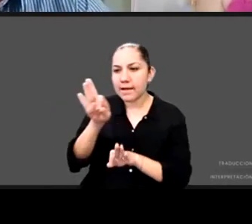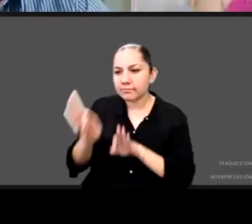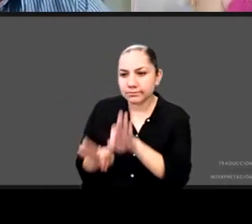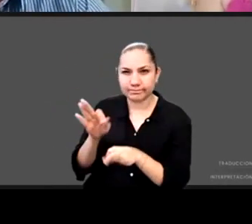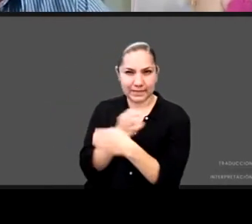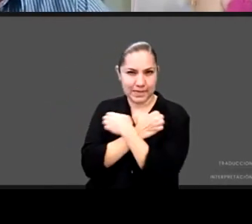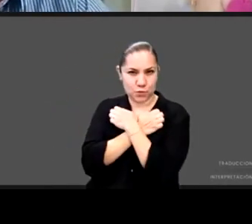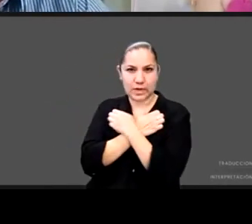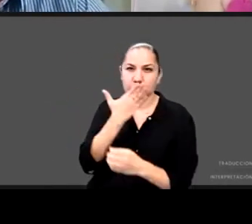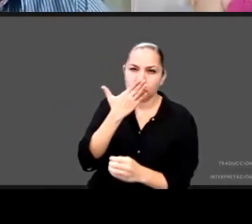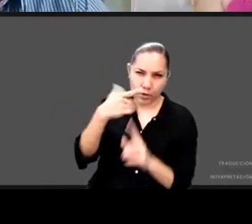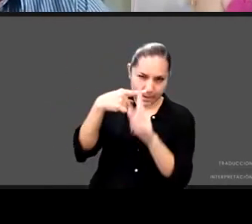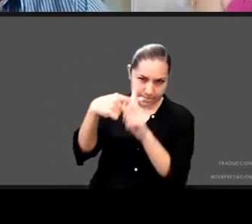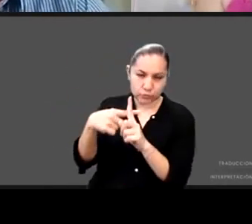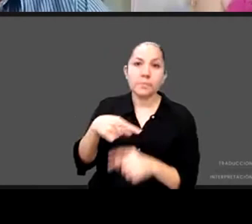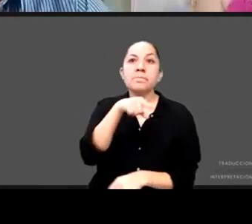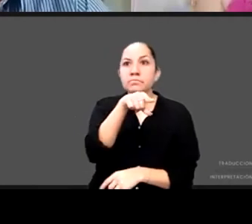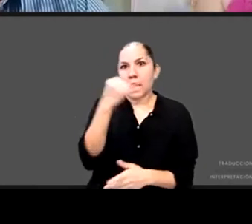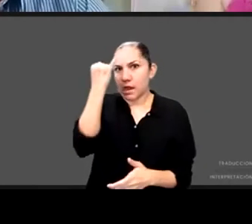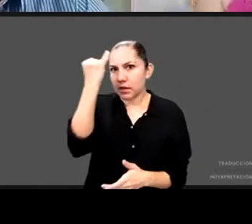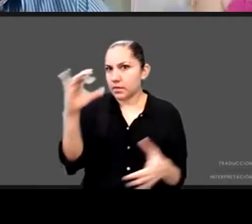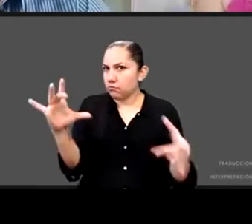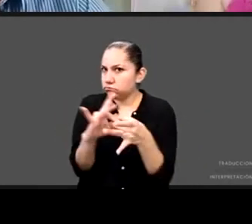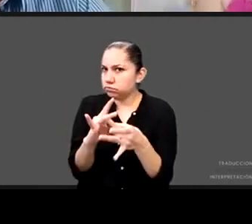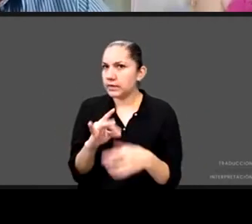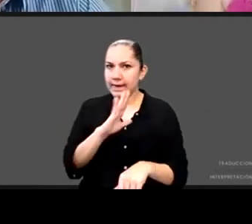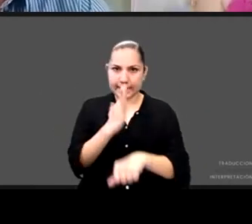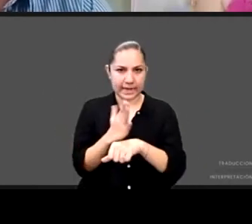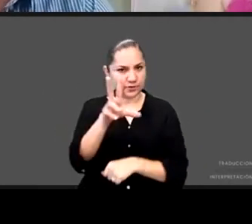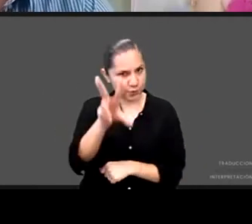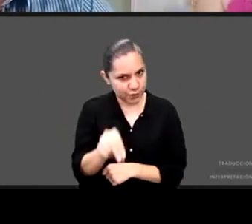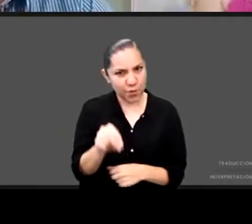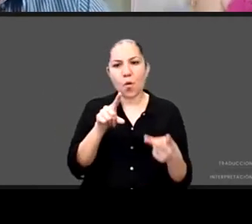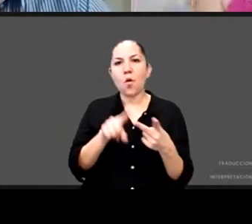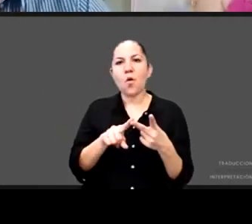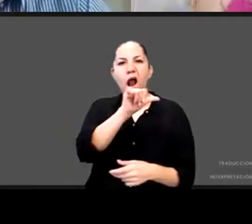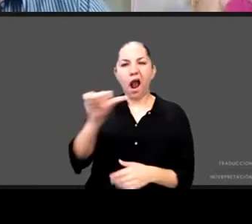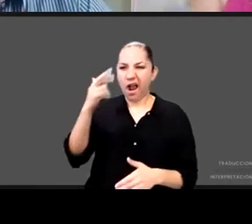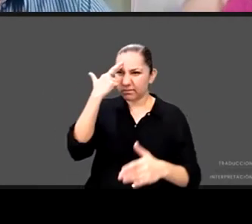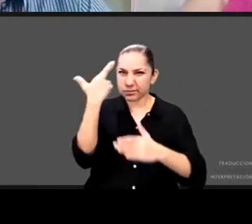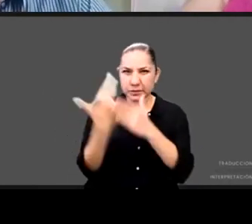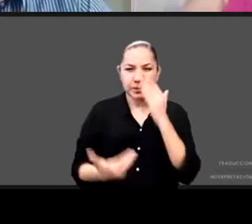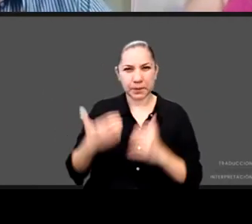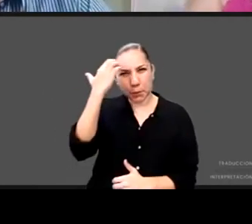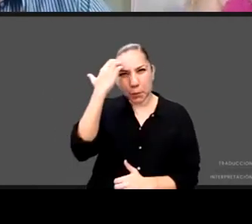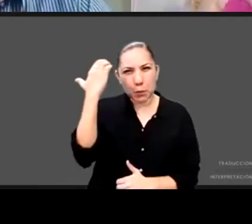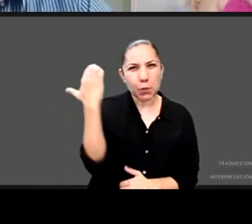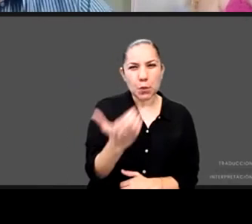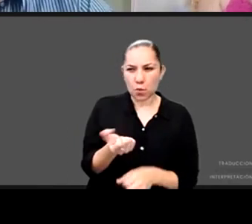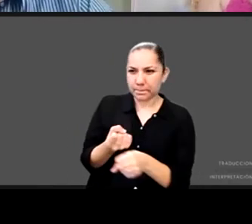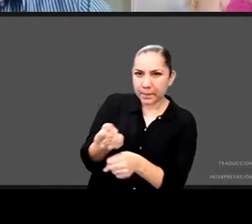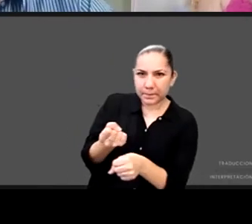en la cual no se permitiría el castigo, no se permitiría los tratos más humillantes y permitirían a los padres fortalecer